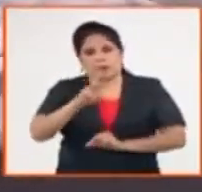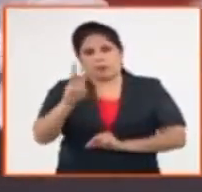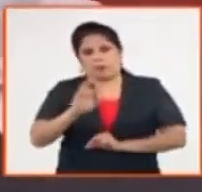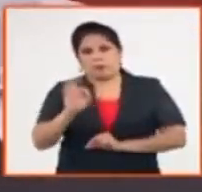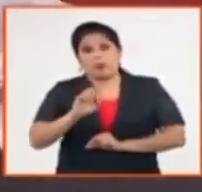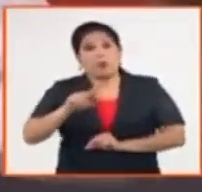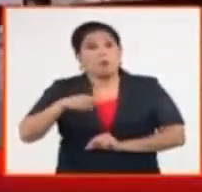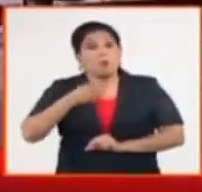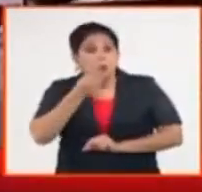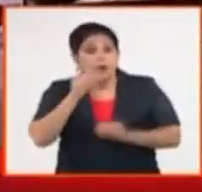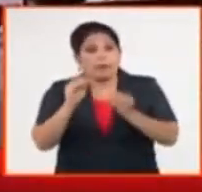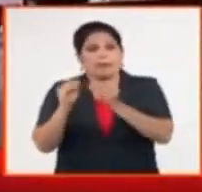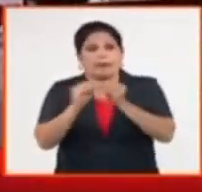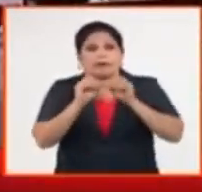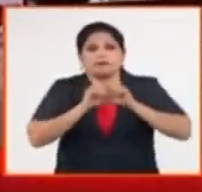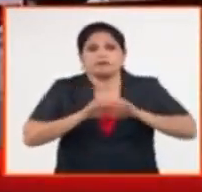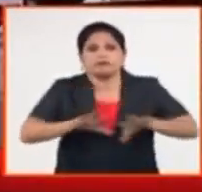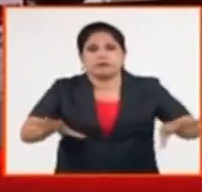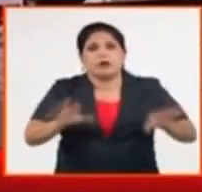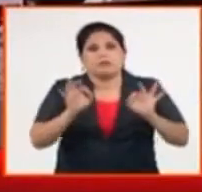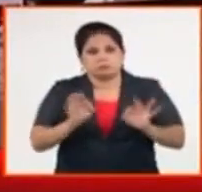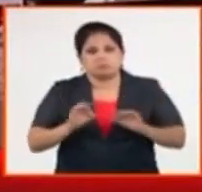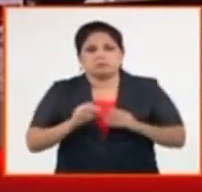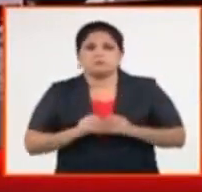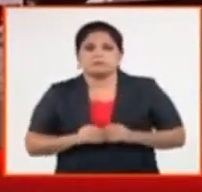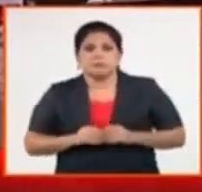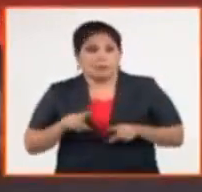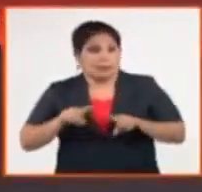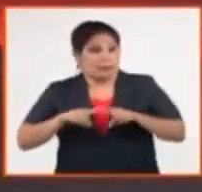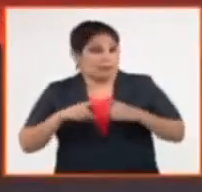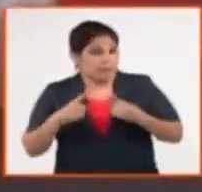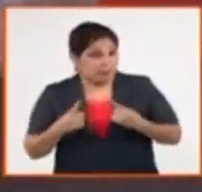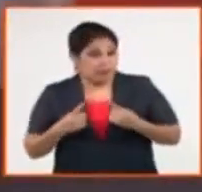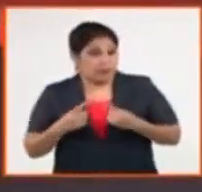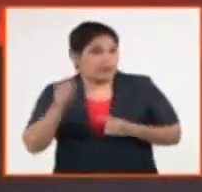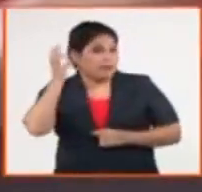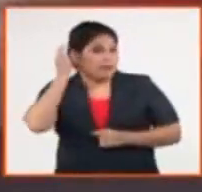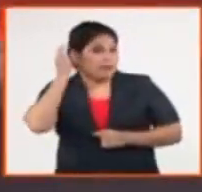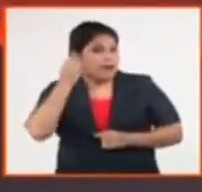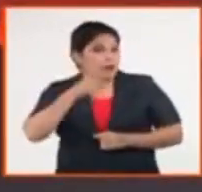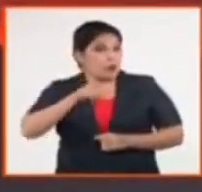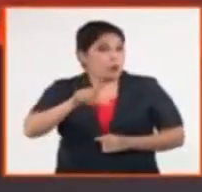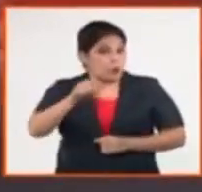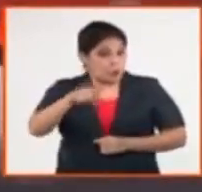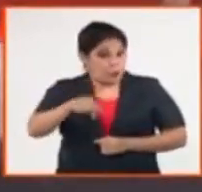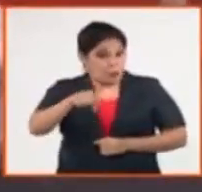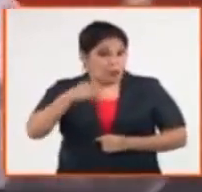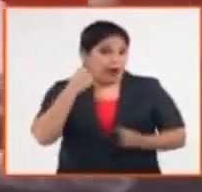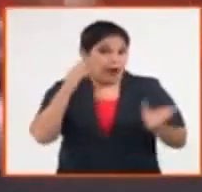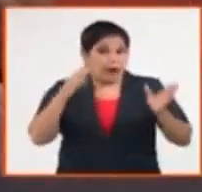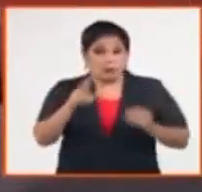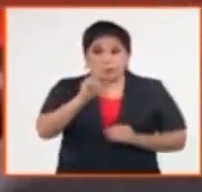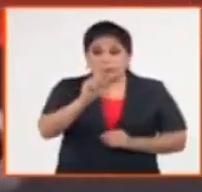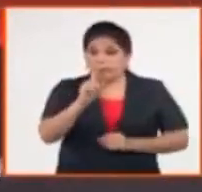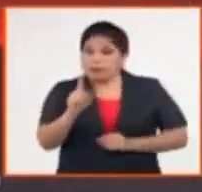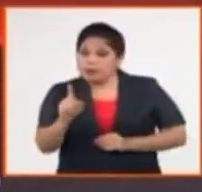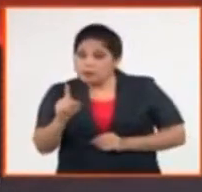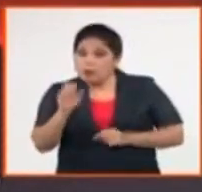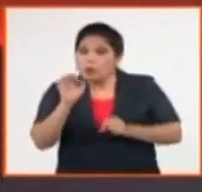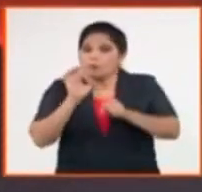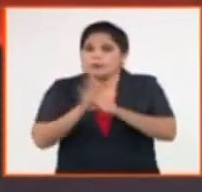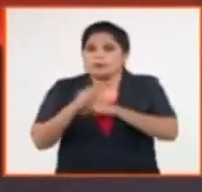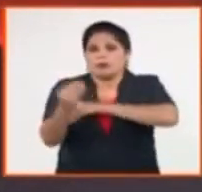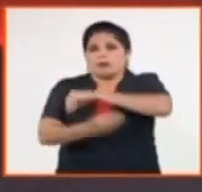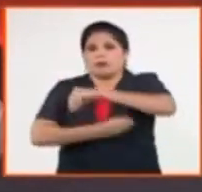posibilidad de transmitir, contra la infección. Contra la infección, de infectarse. Sin embargo, de febrero a julio de este año, debido a la entrada de la variante